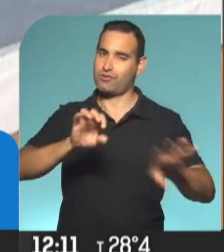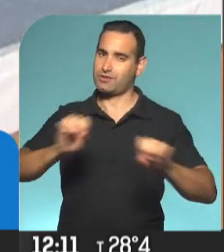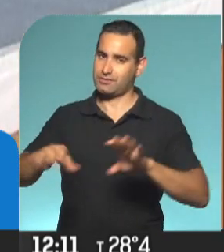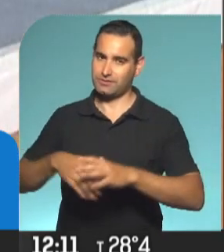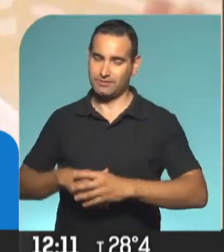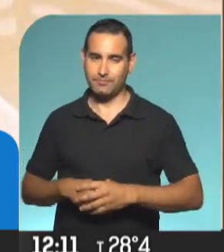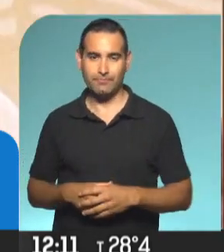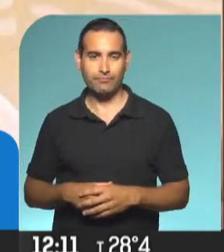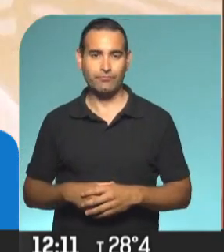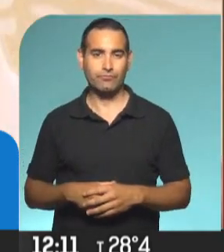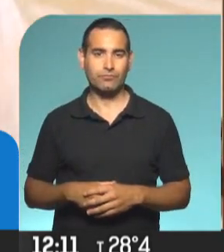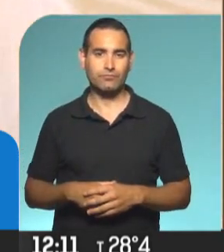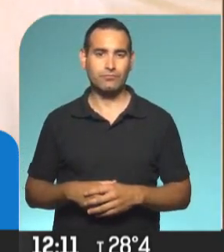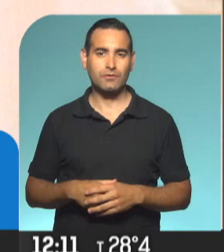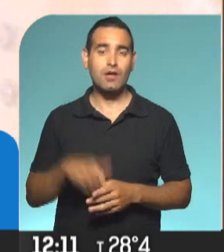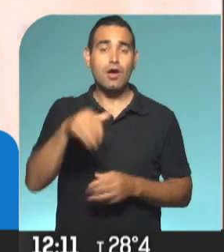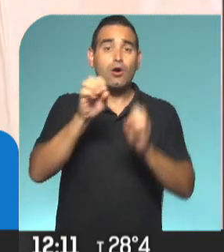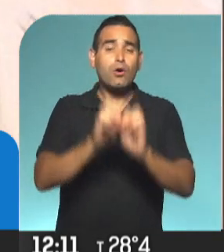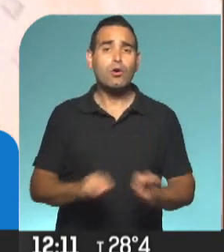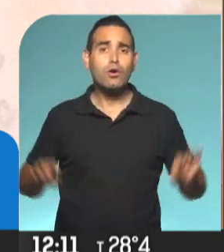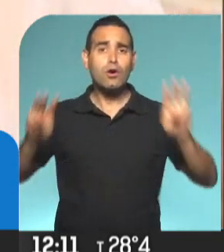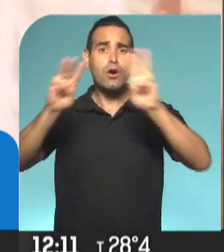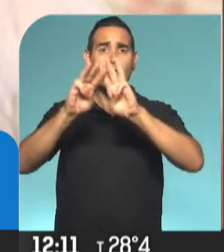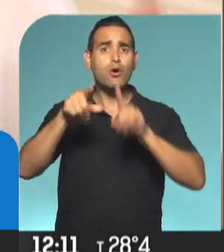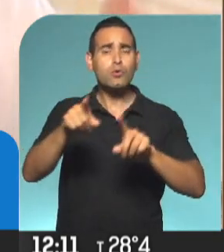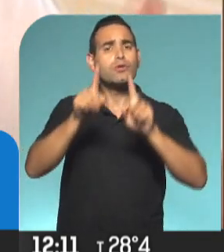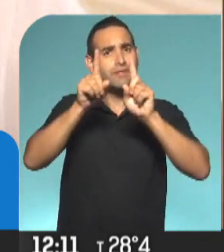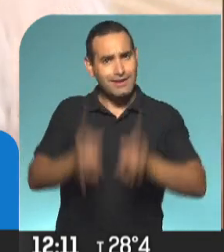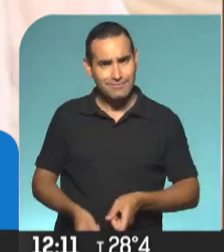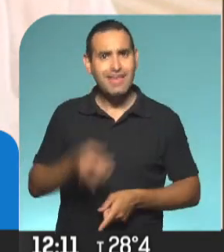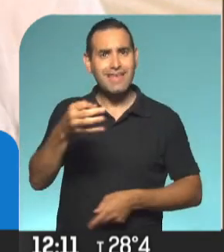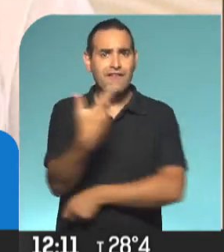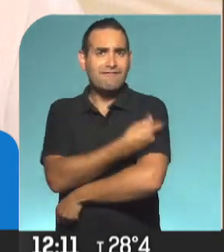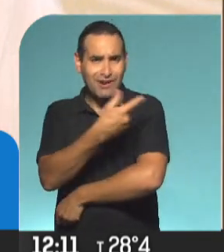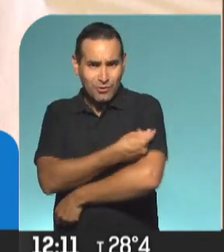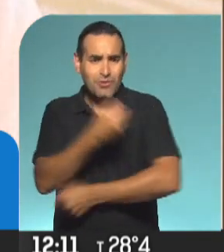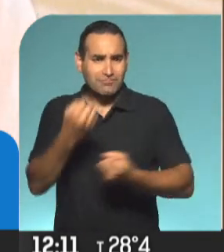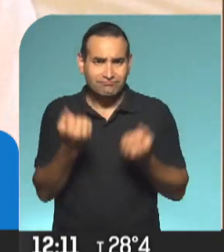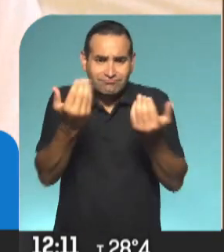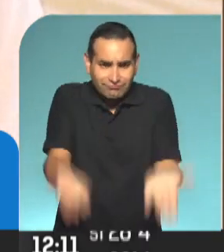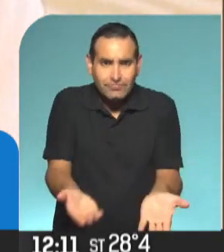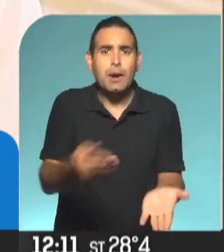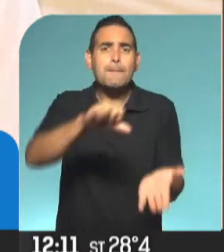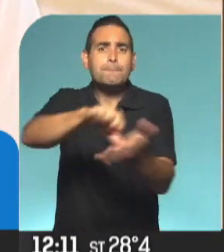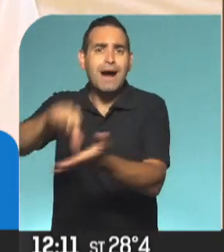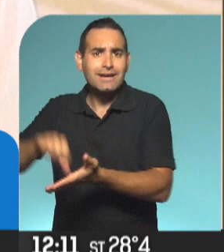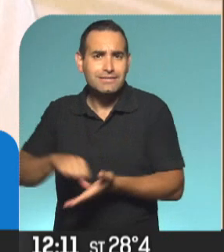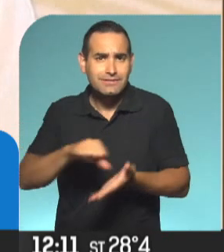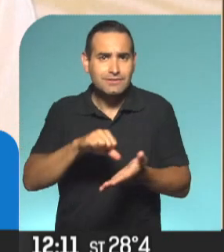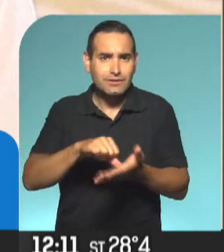distribución. No hay acaparamiento y que la ONU también ponga esas vacunas a disposición de países